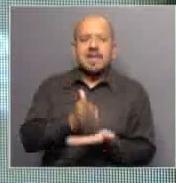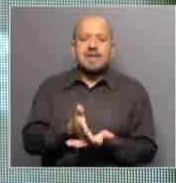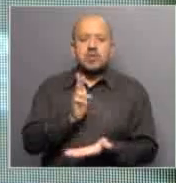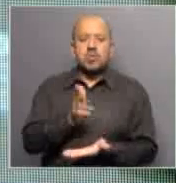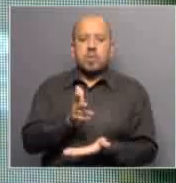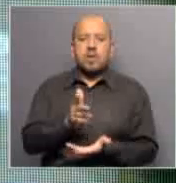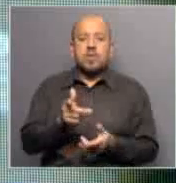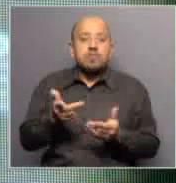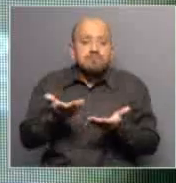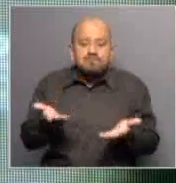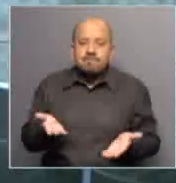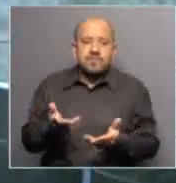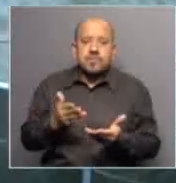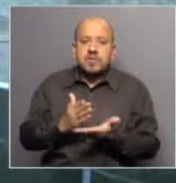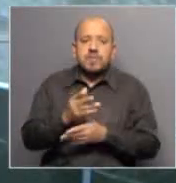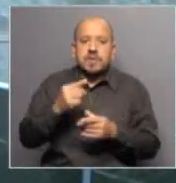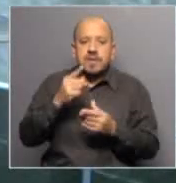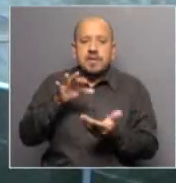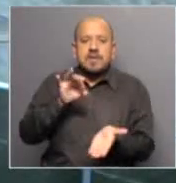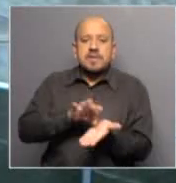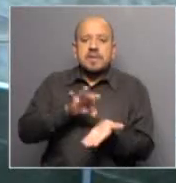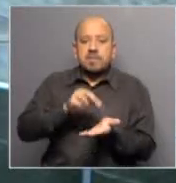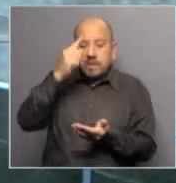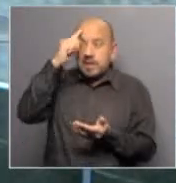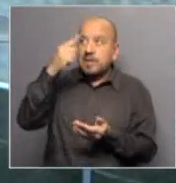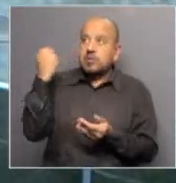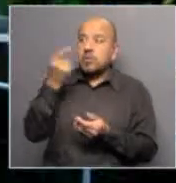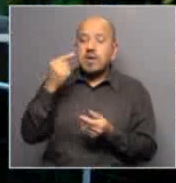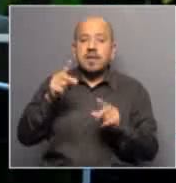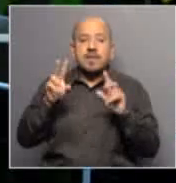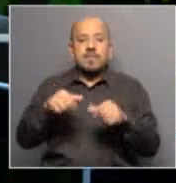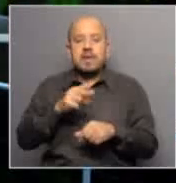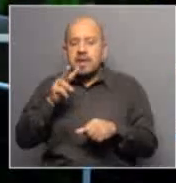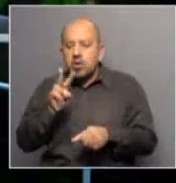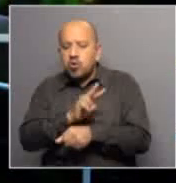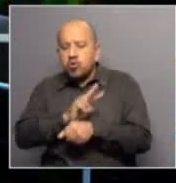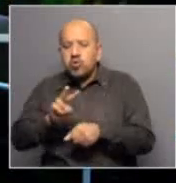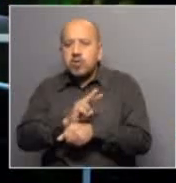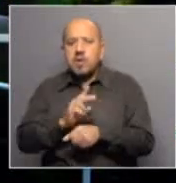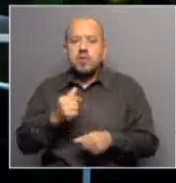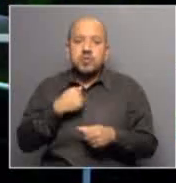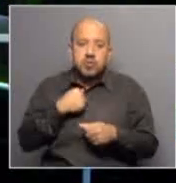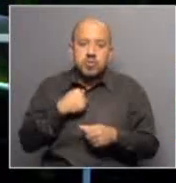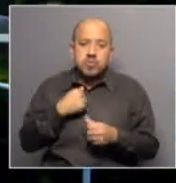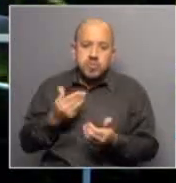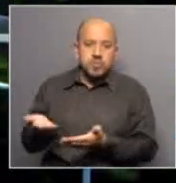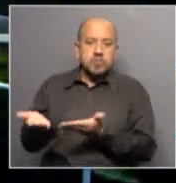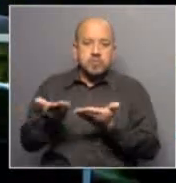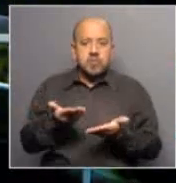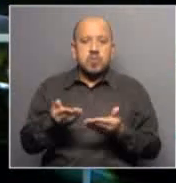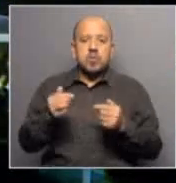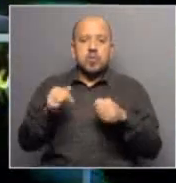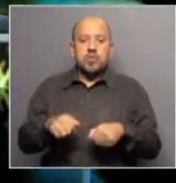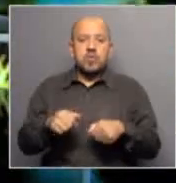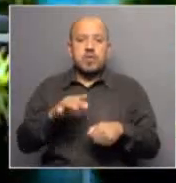estado ausente del sistema internacional de fiscalización y, como siempre yo digo, invito a, hoy que